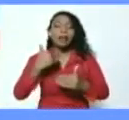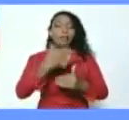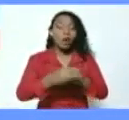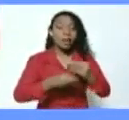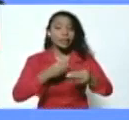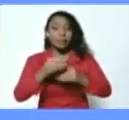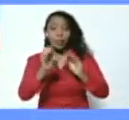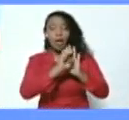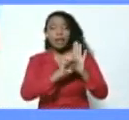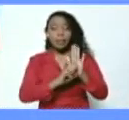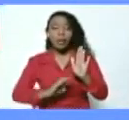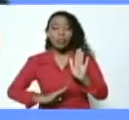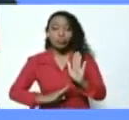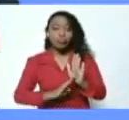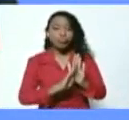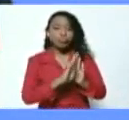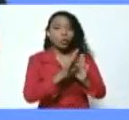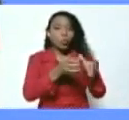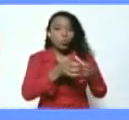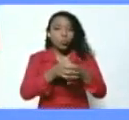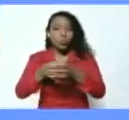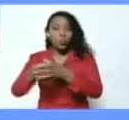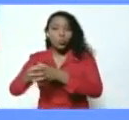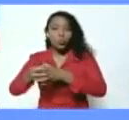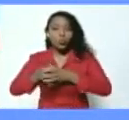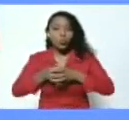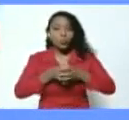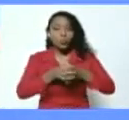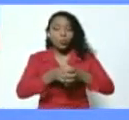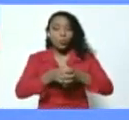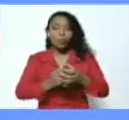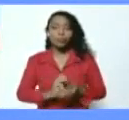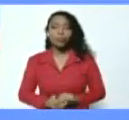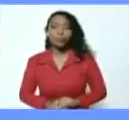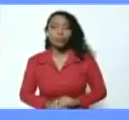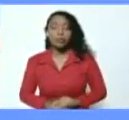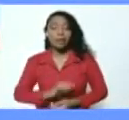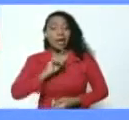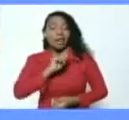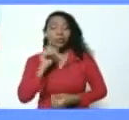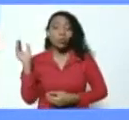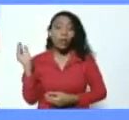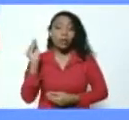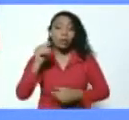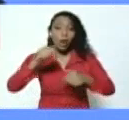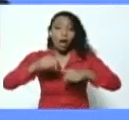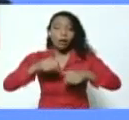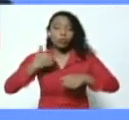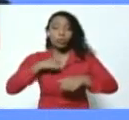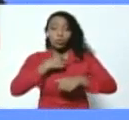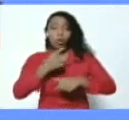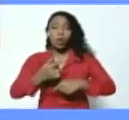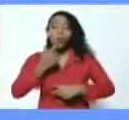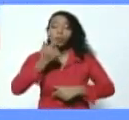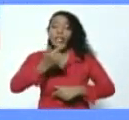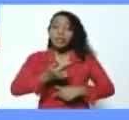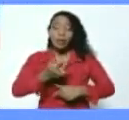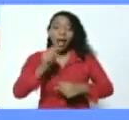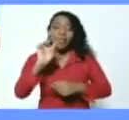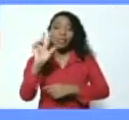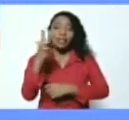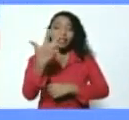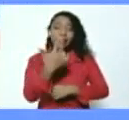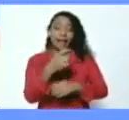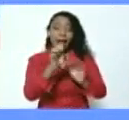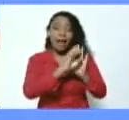etapa de desarrollo sectorial, y eso nos ha traído acá lo que hemos denominado la tercera etapa, la etapa